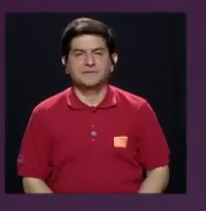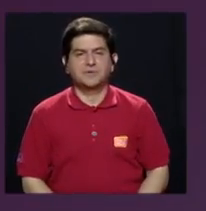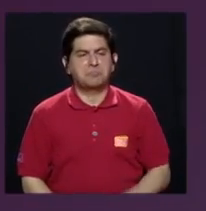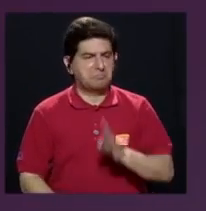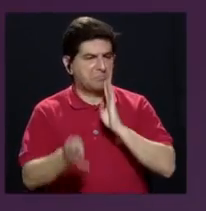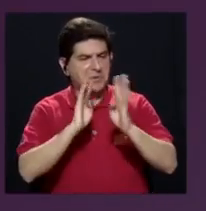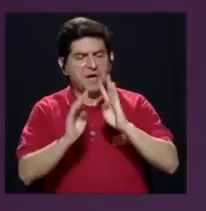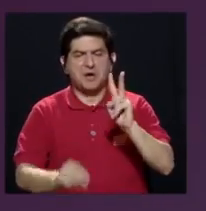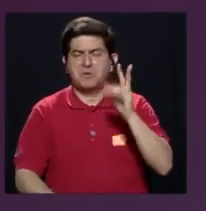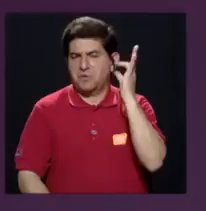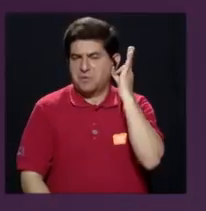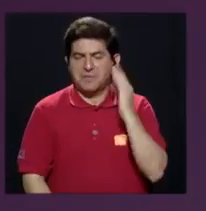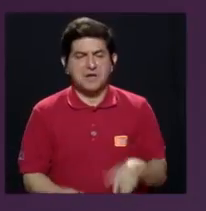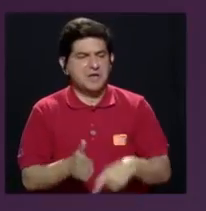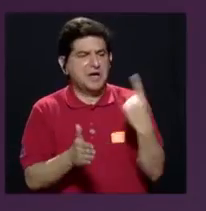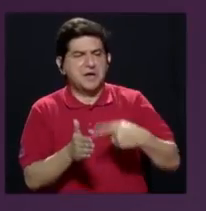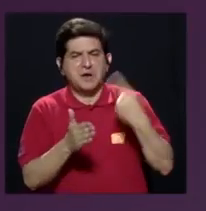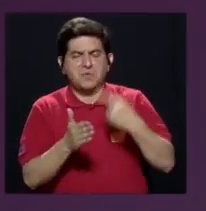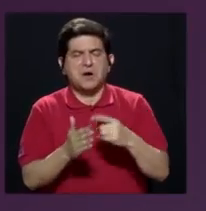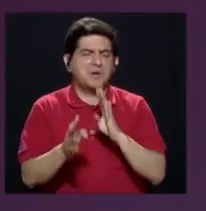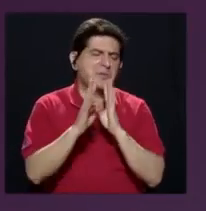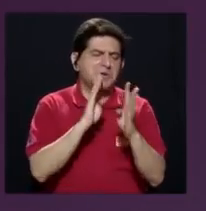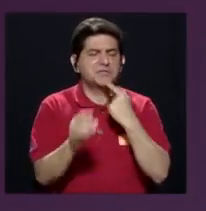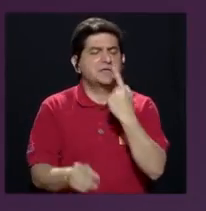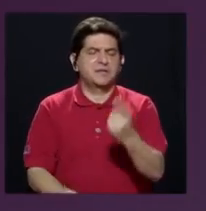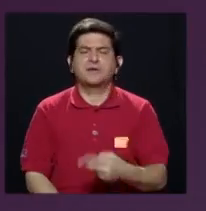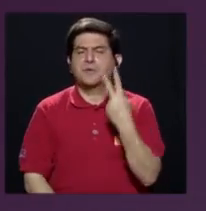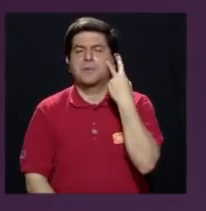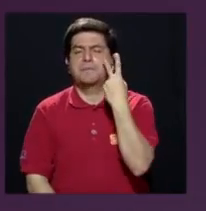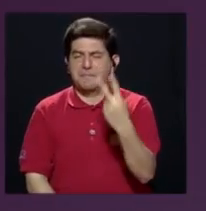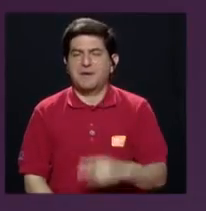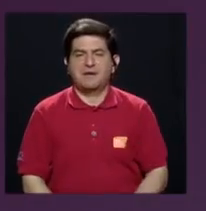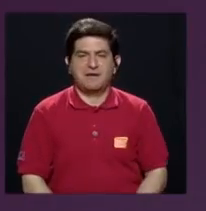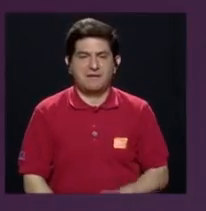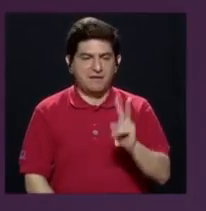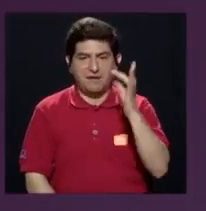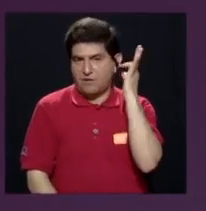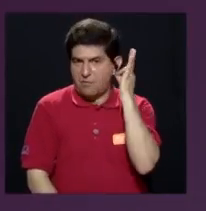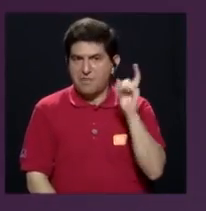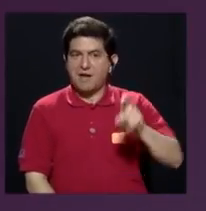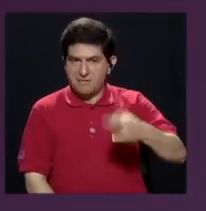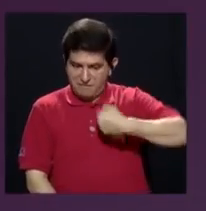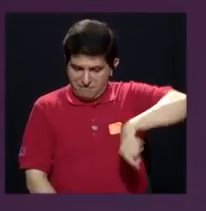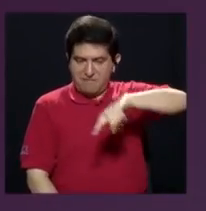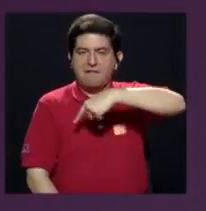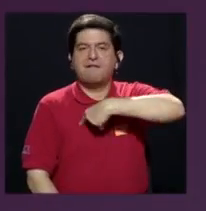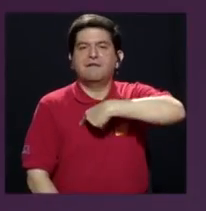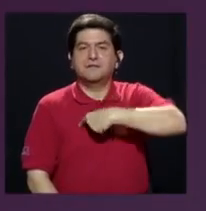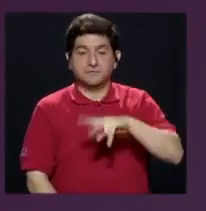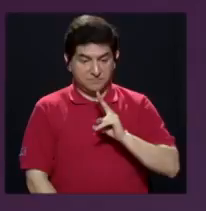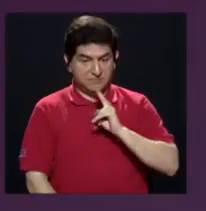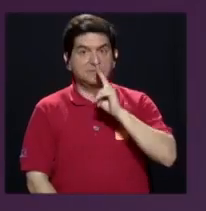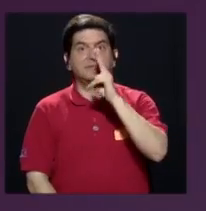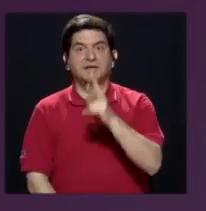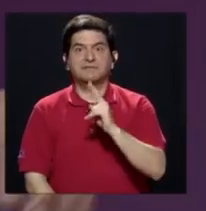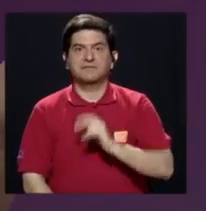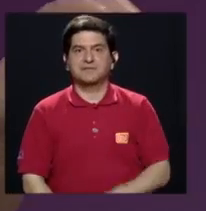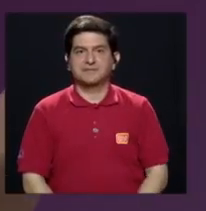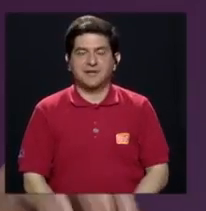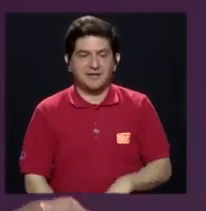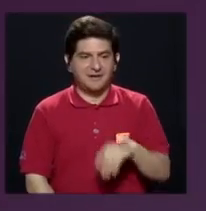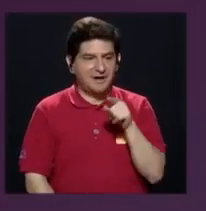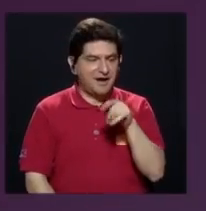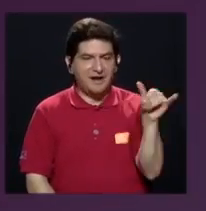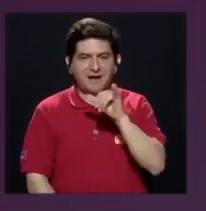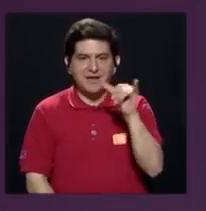platico con mi compañera o a veces nos ponemos a conversar y le digo Mire es que las compañeras nos necesitan y de verdad no necesitan porque